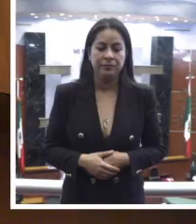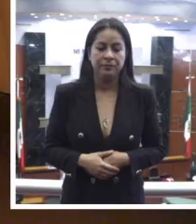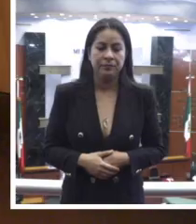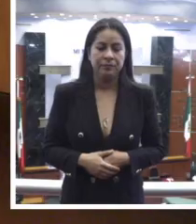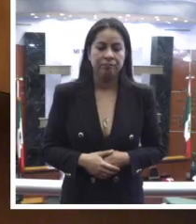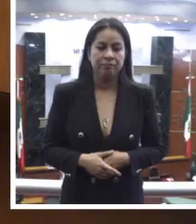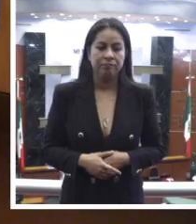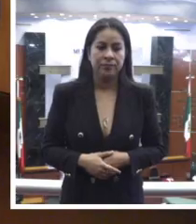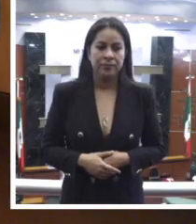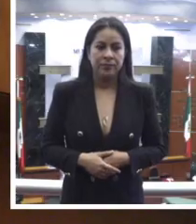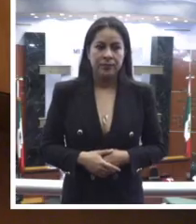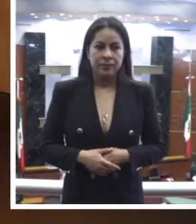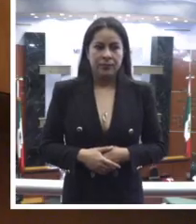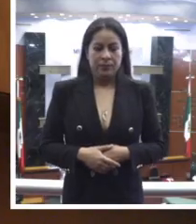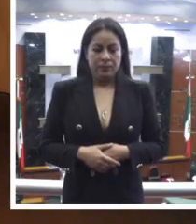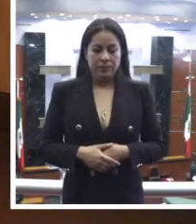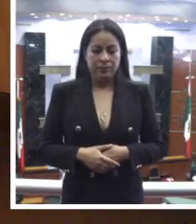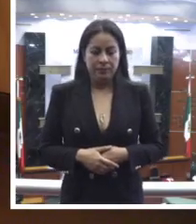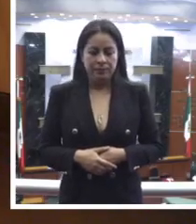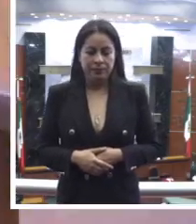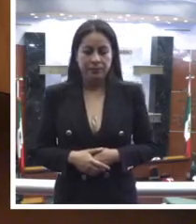Voy a dar